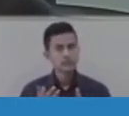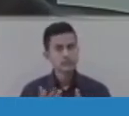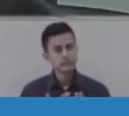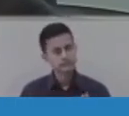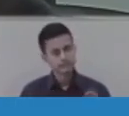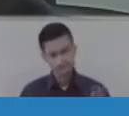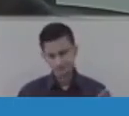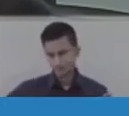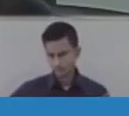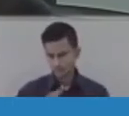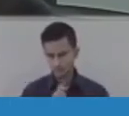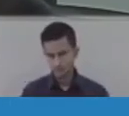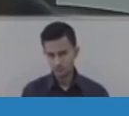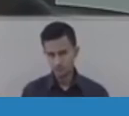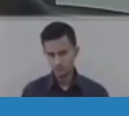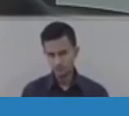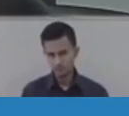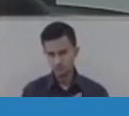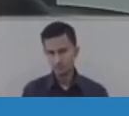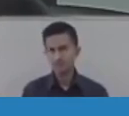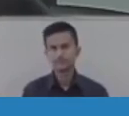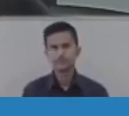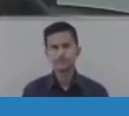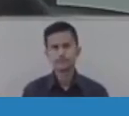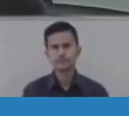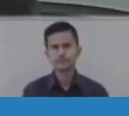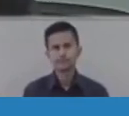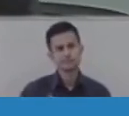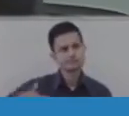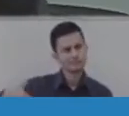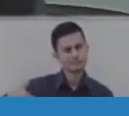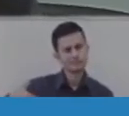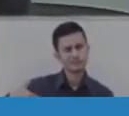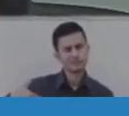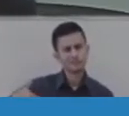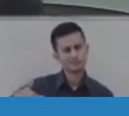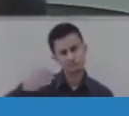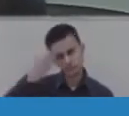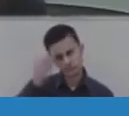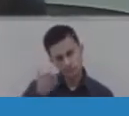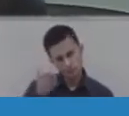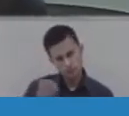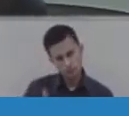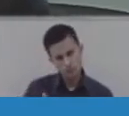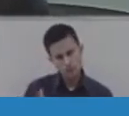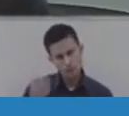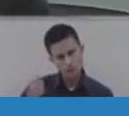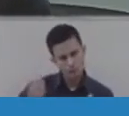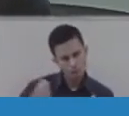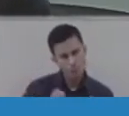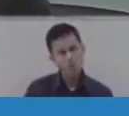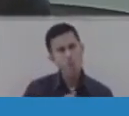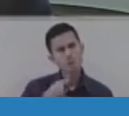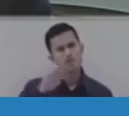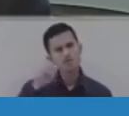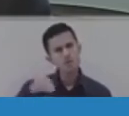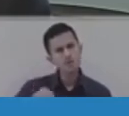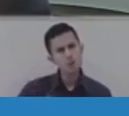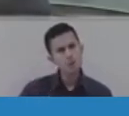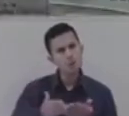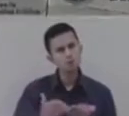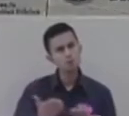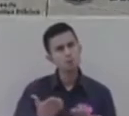familiares amigos y colegas informaron sobre la desaparición de ojeda desde el sábado por la tarde iba hacia salamanca y perdieron